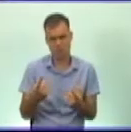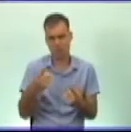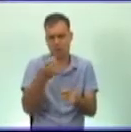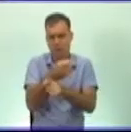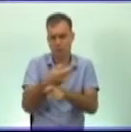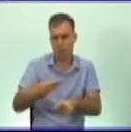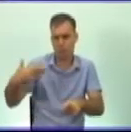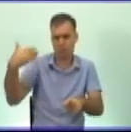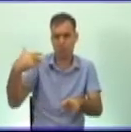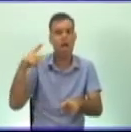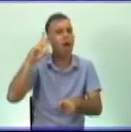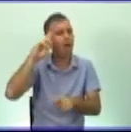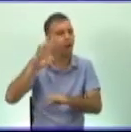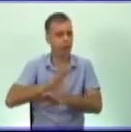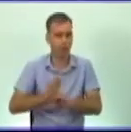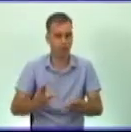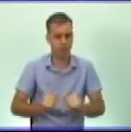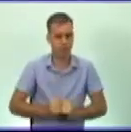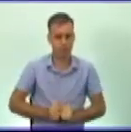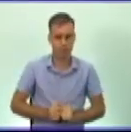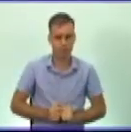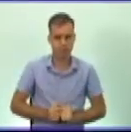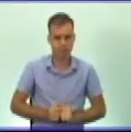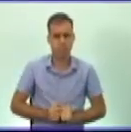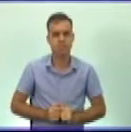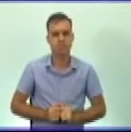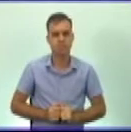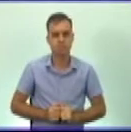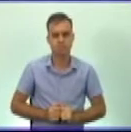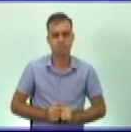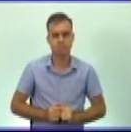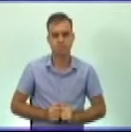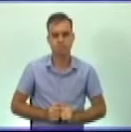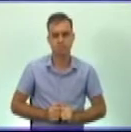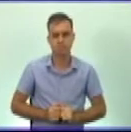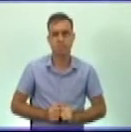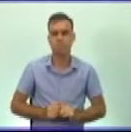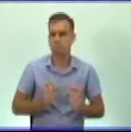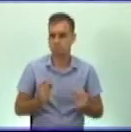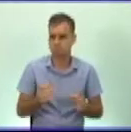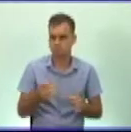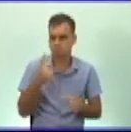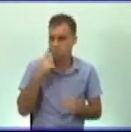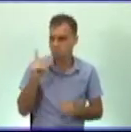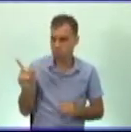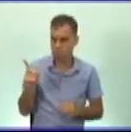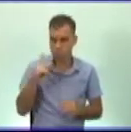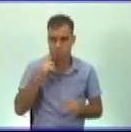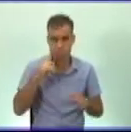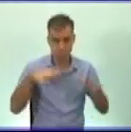Solamente estamos recordando. Vamos a recordar además, observen ahí la base del cono.